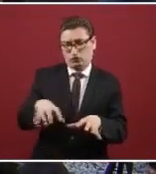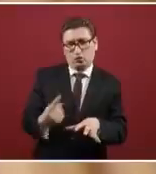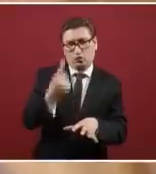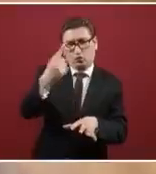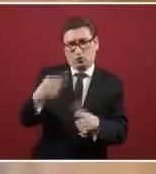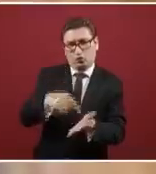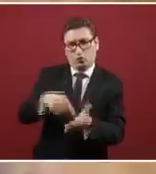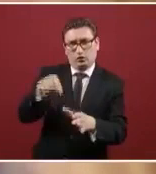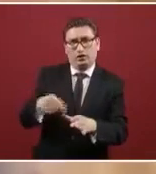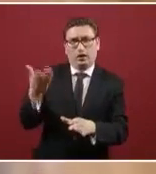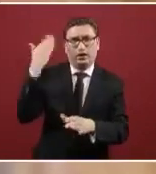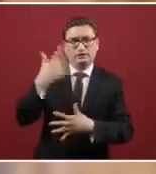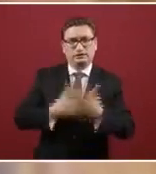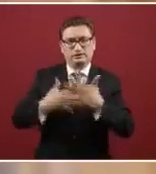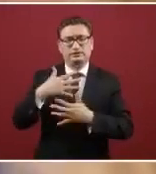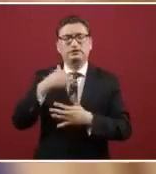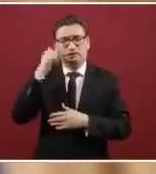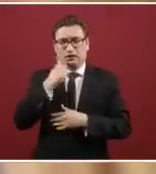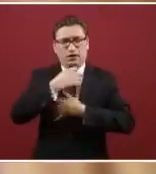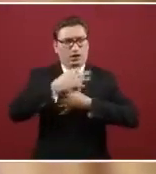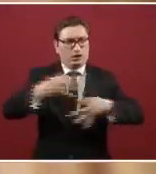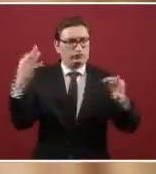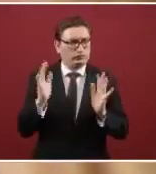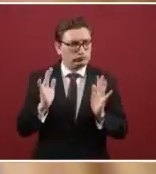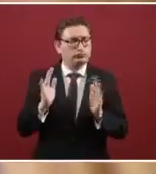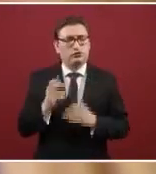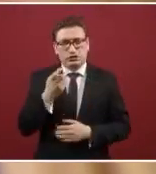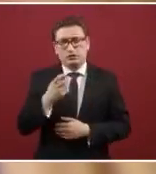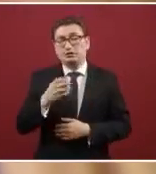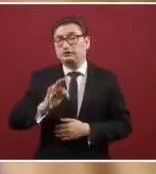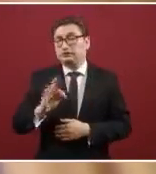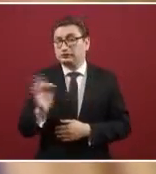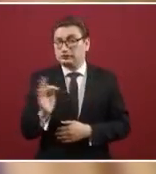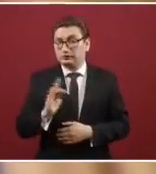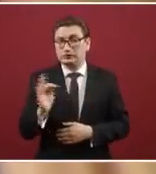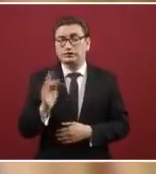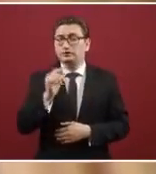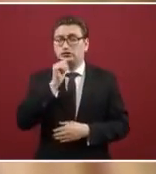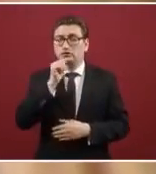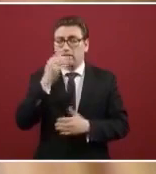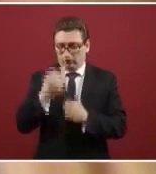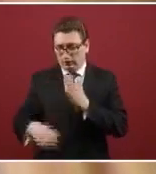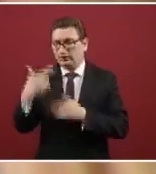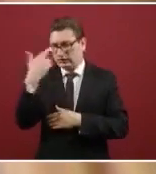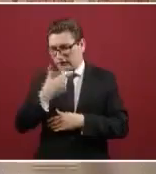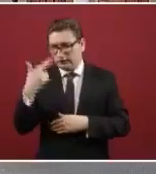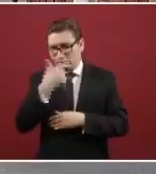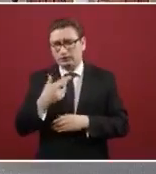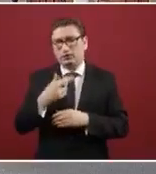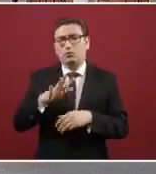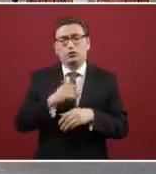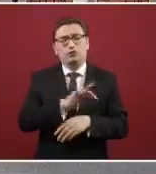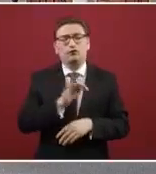día 15 de abril. Entonces, tal vez es algo que falta para revisar en términos de